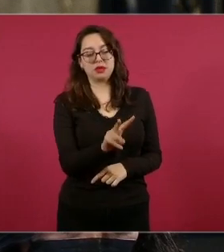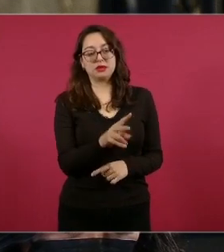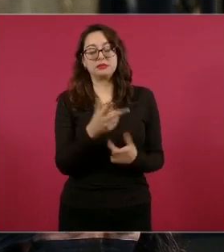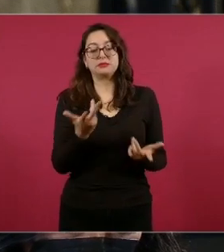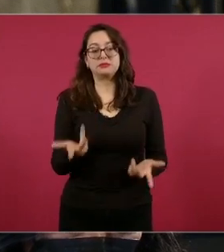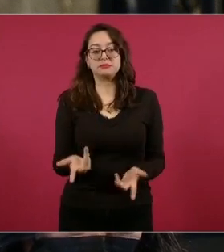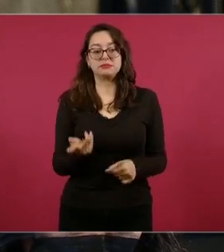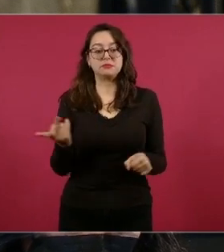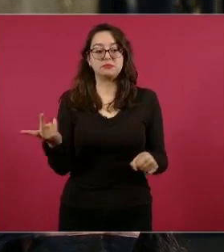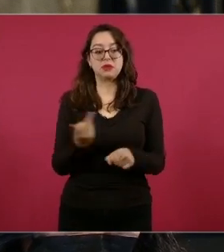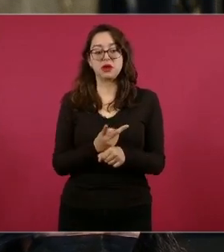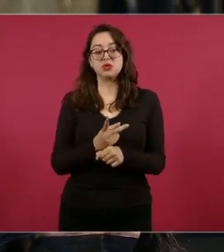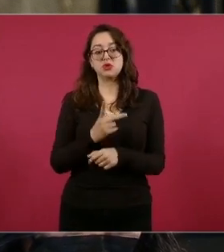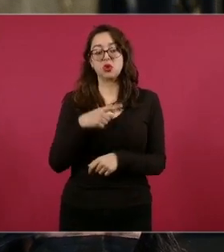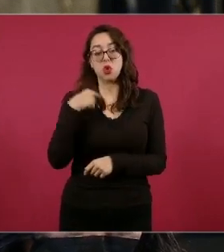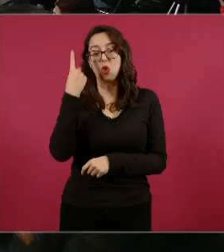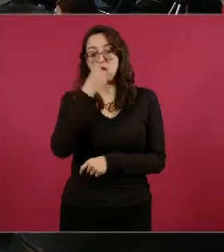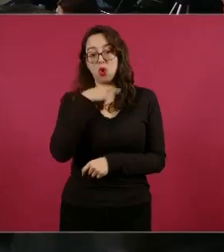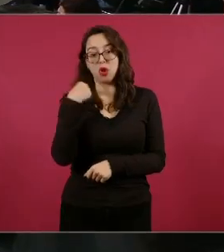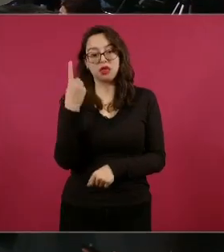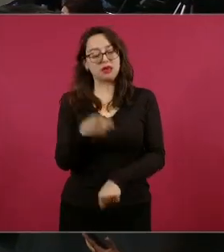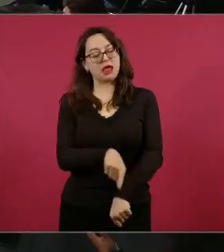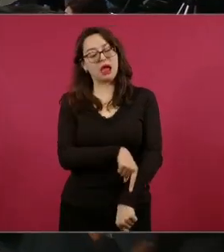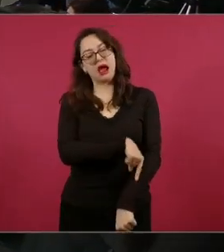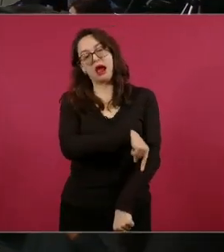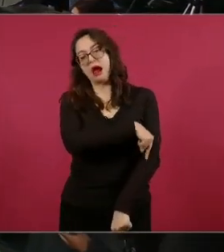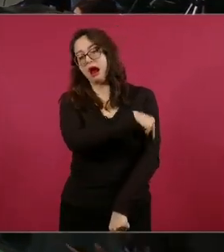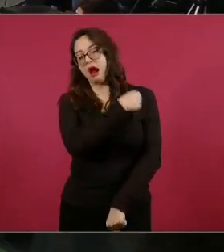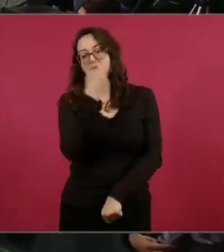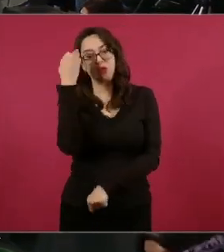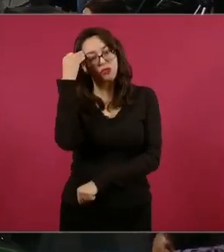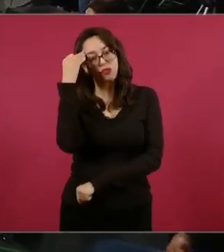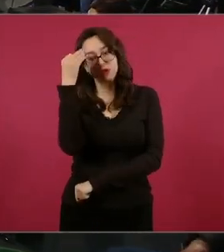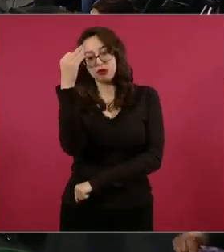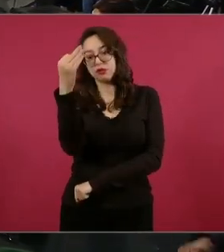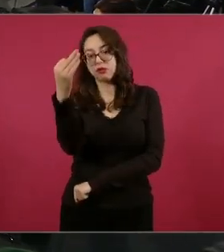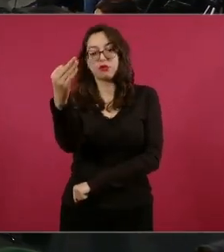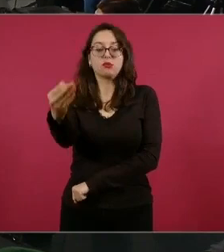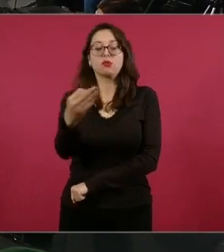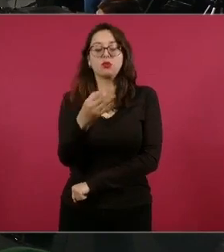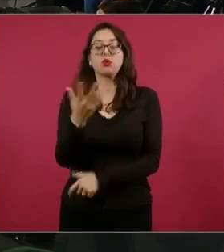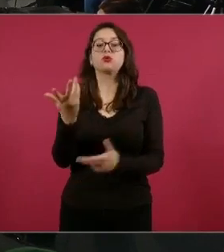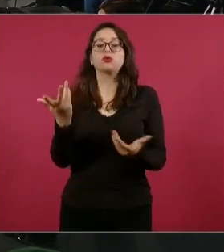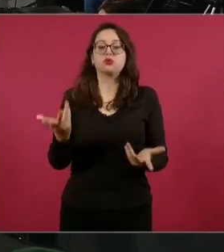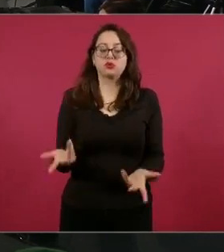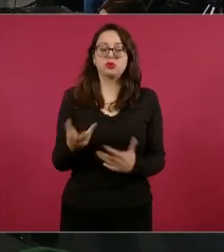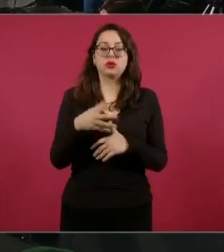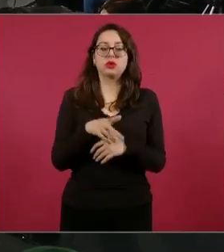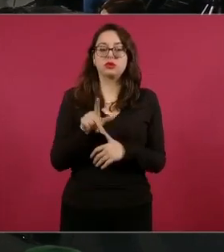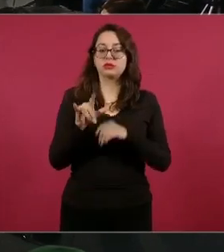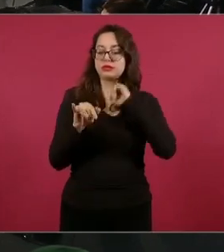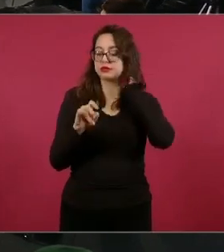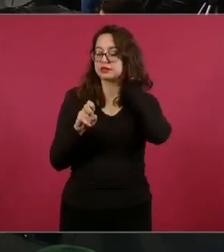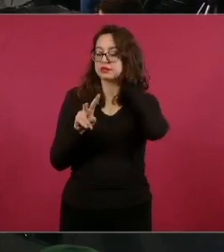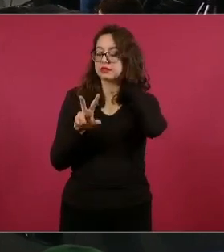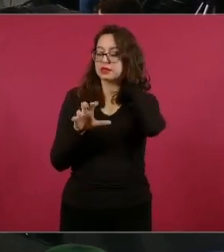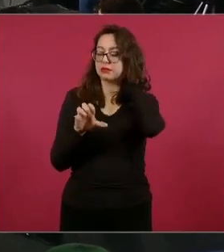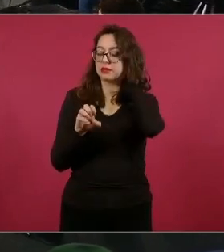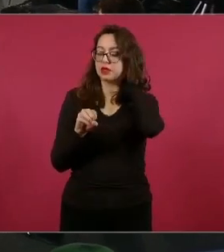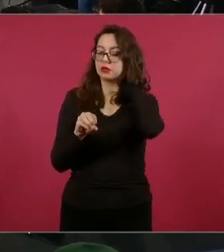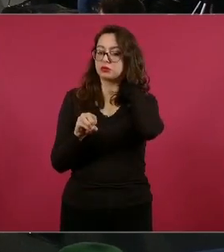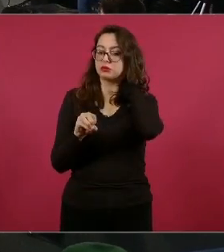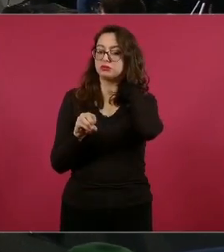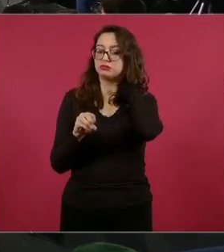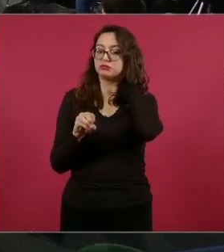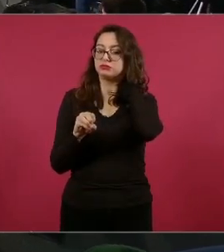pasaron unas horas muy, muy largas y entonces sale Líbano,